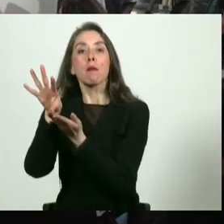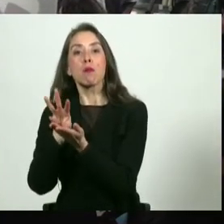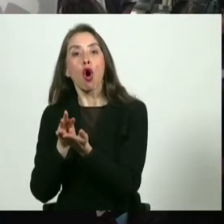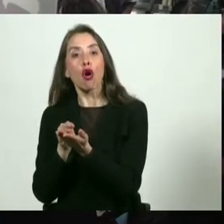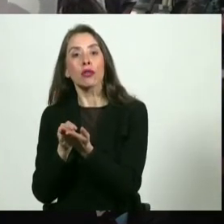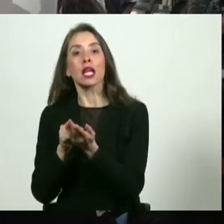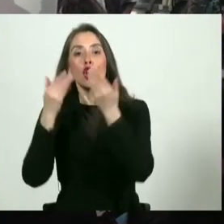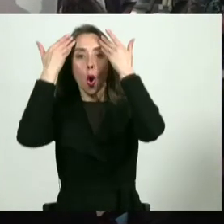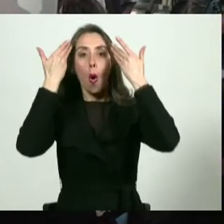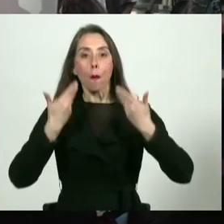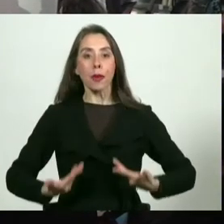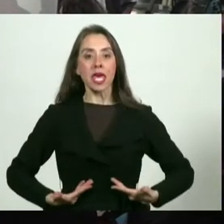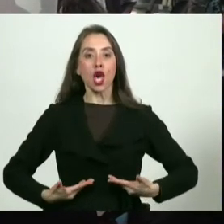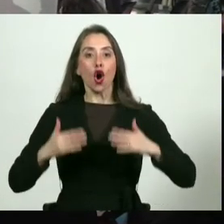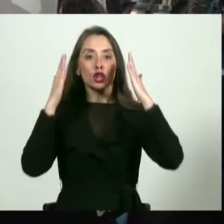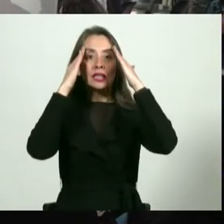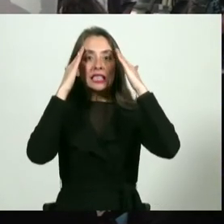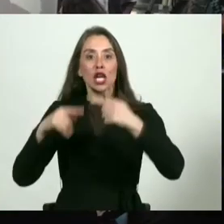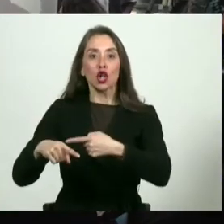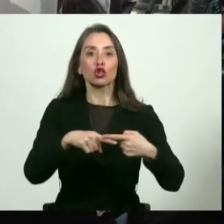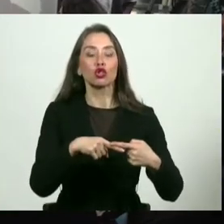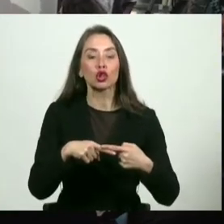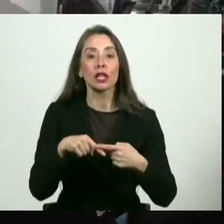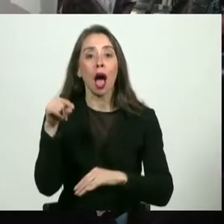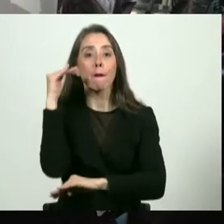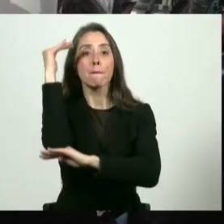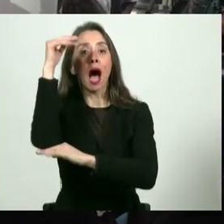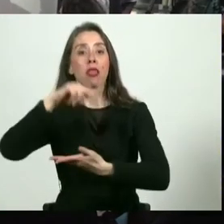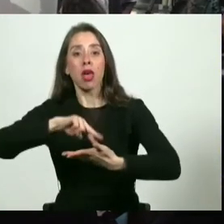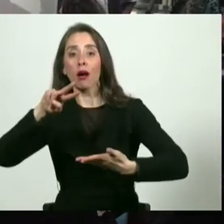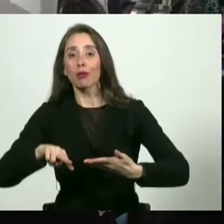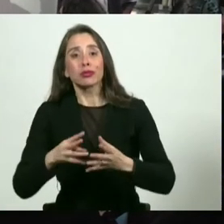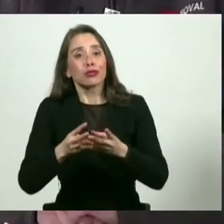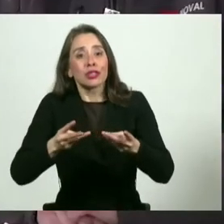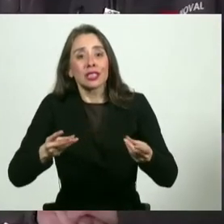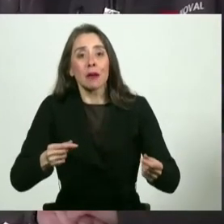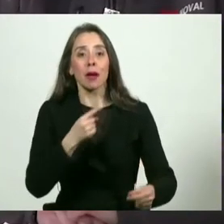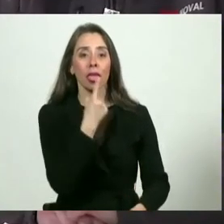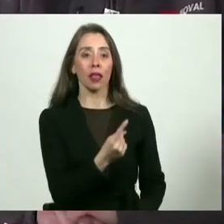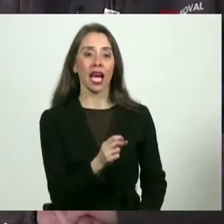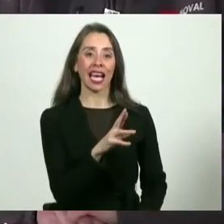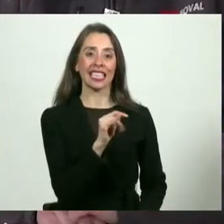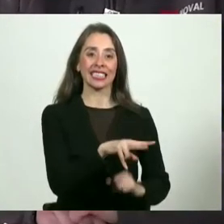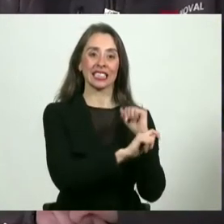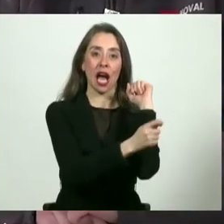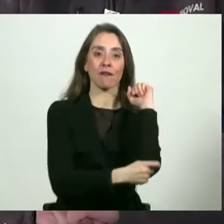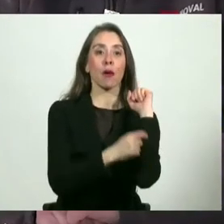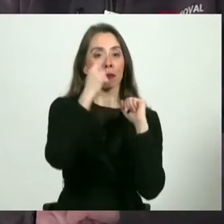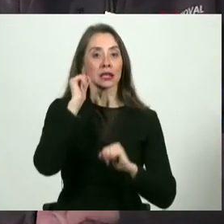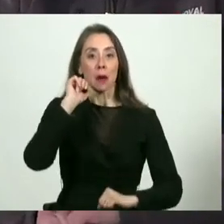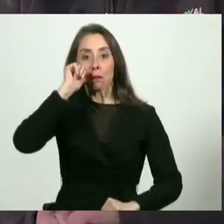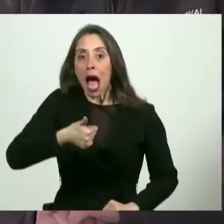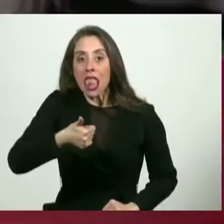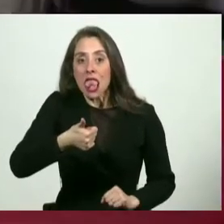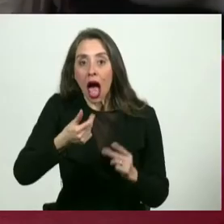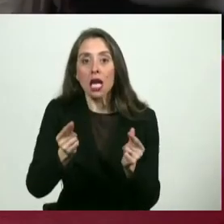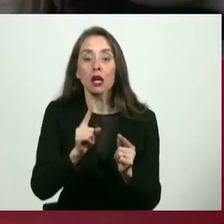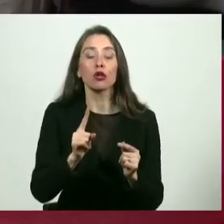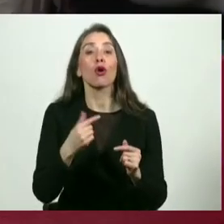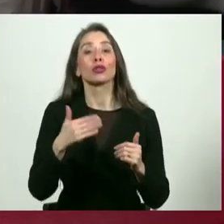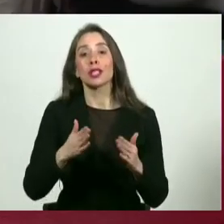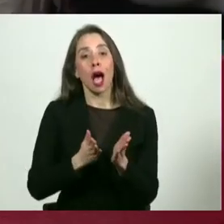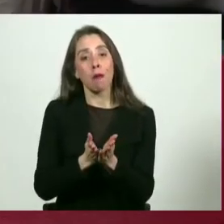a mí personalmente me tocó presidir Subcomisión de Capacidad Jurídica. Y ahí había un filtro de que se hacía un test de convencionalidad de